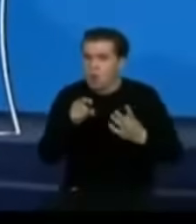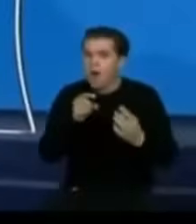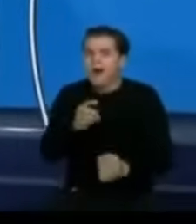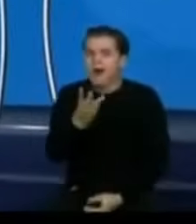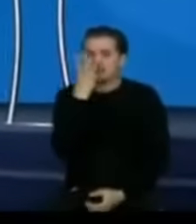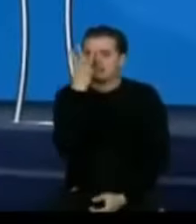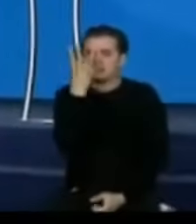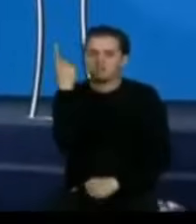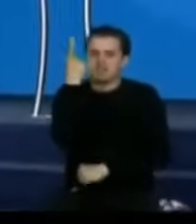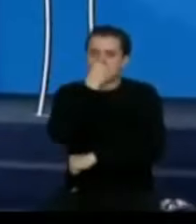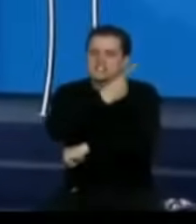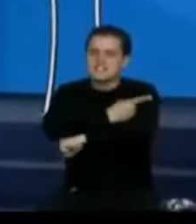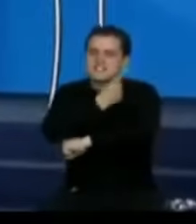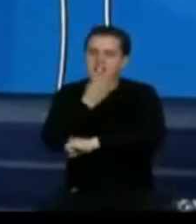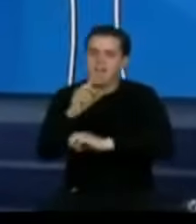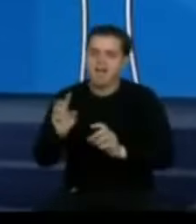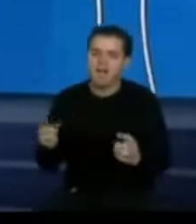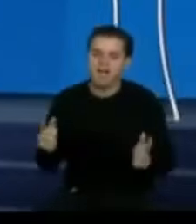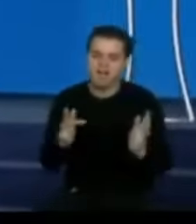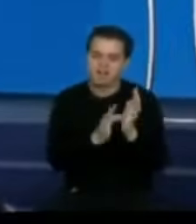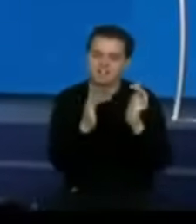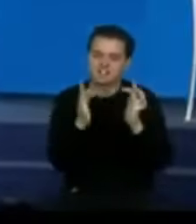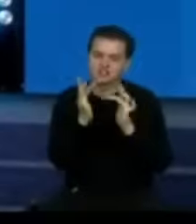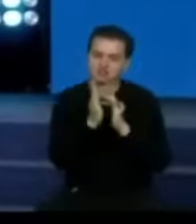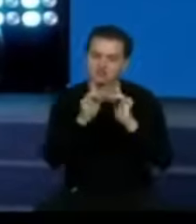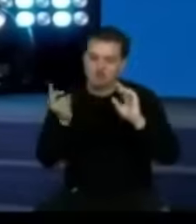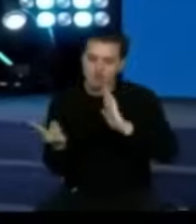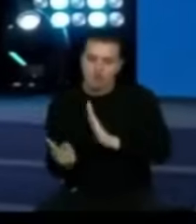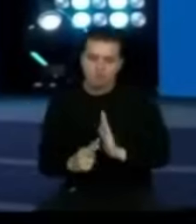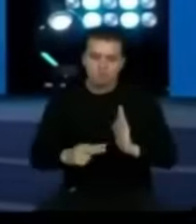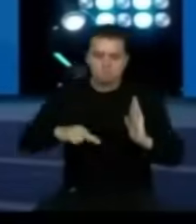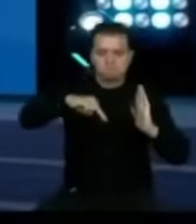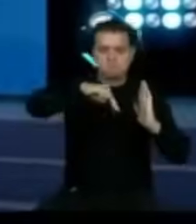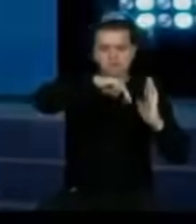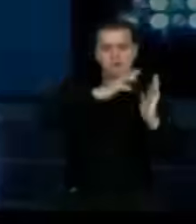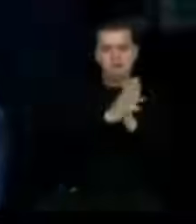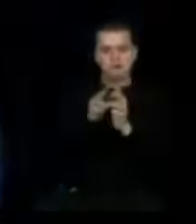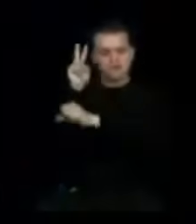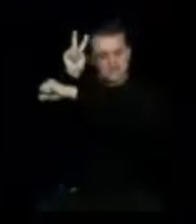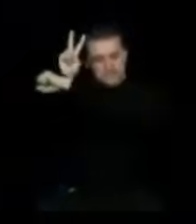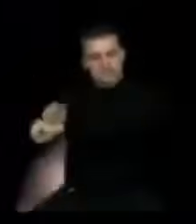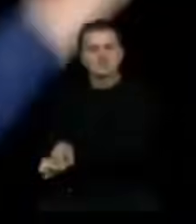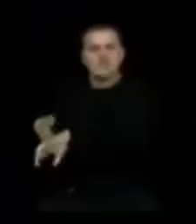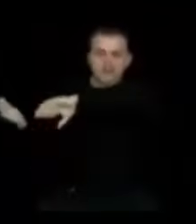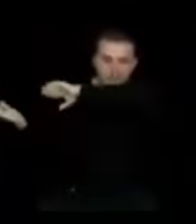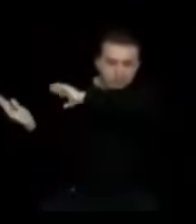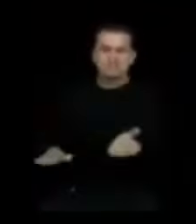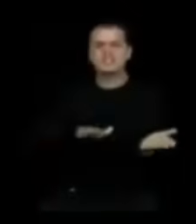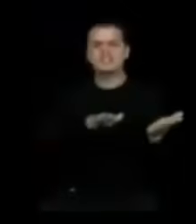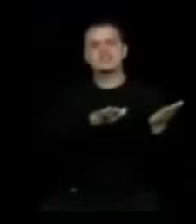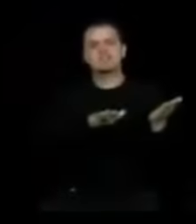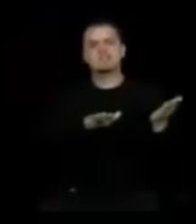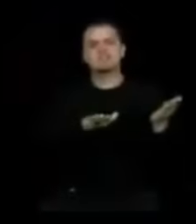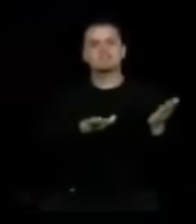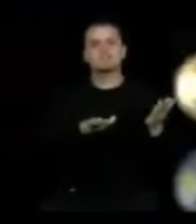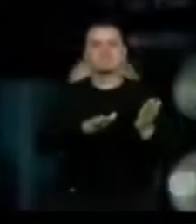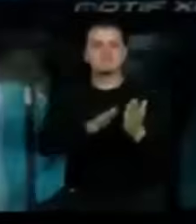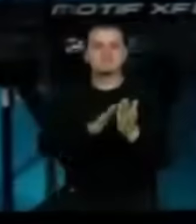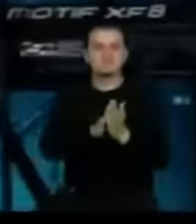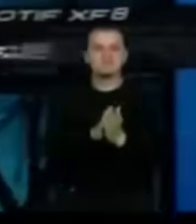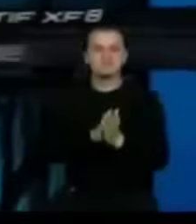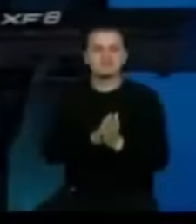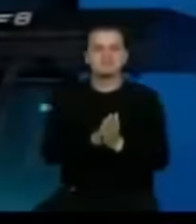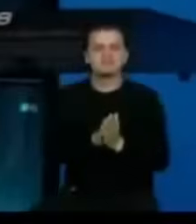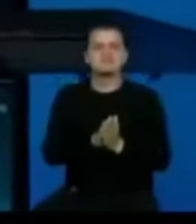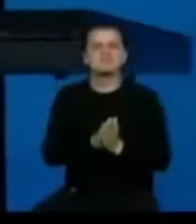Jesús resucitó de entre los muertos y venció a la muerte.